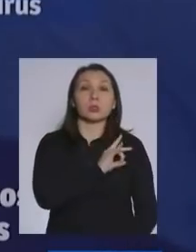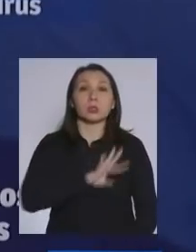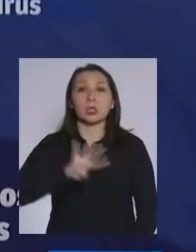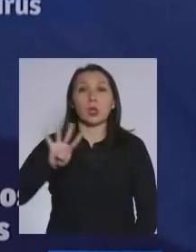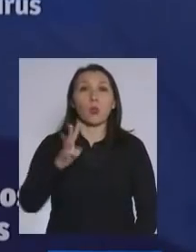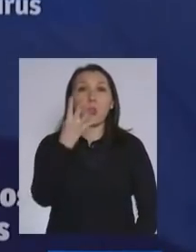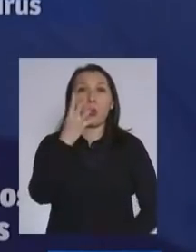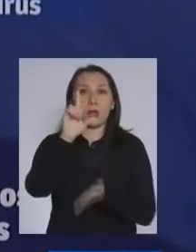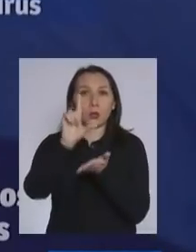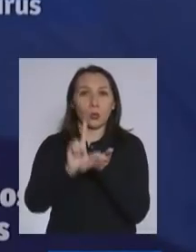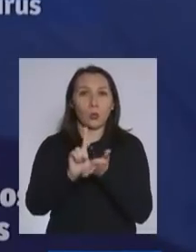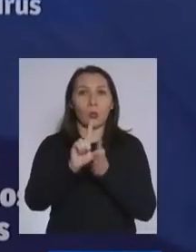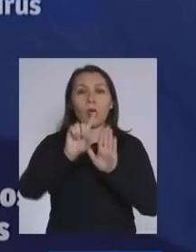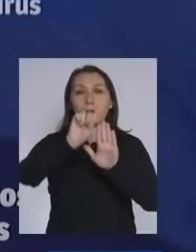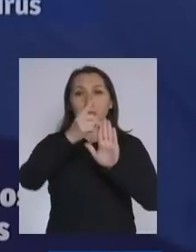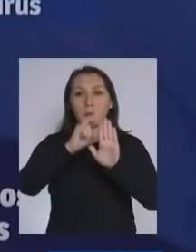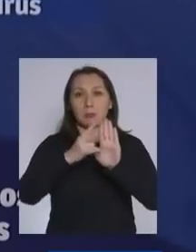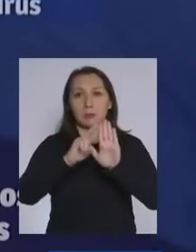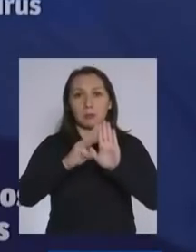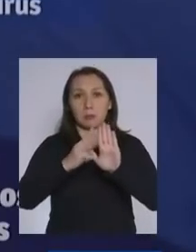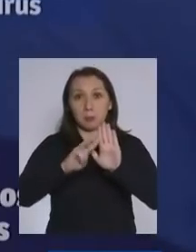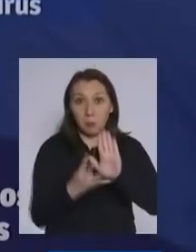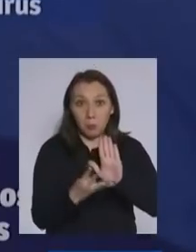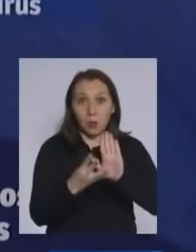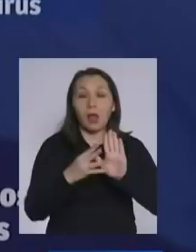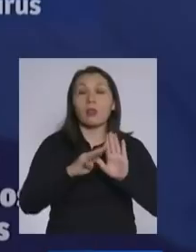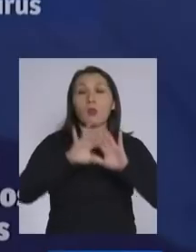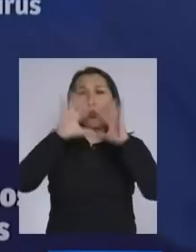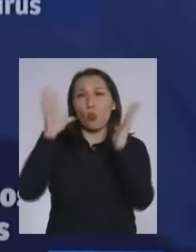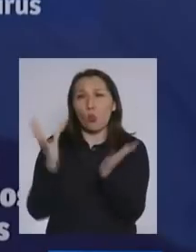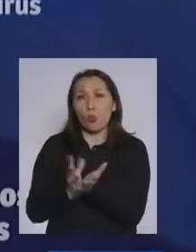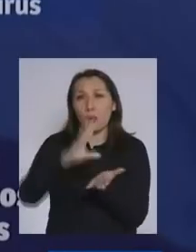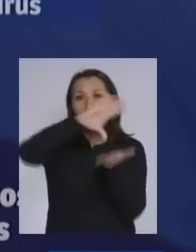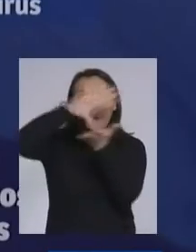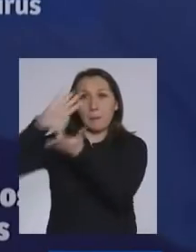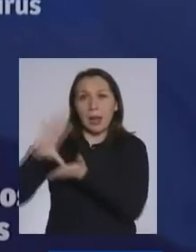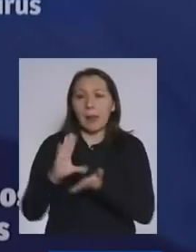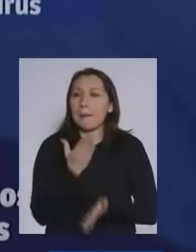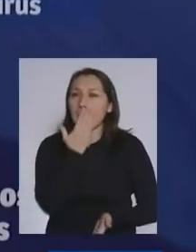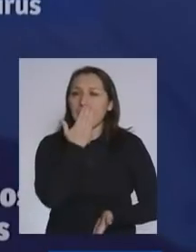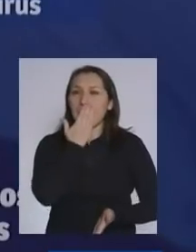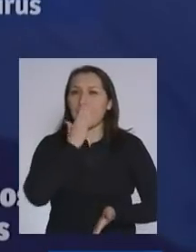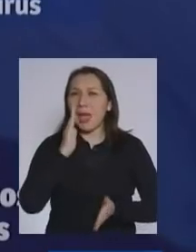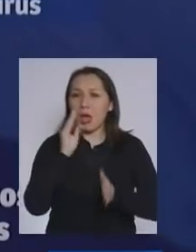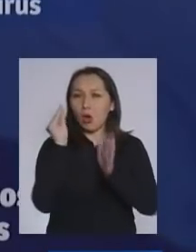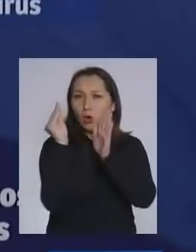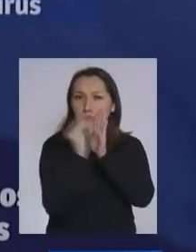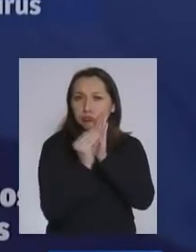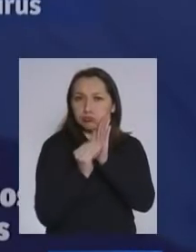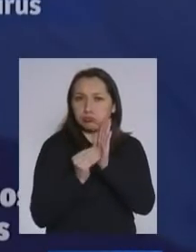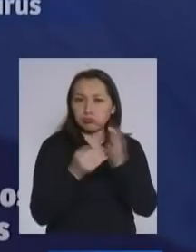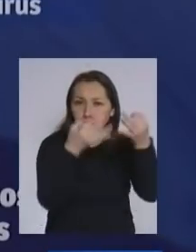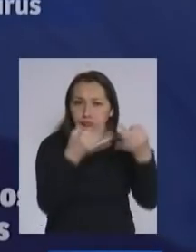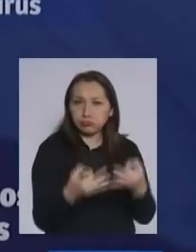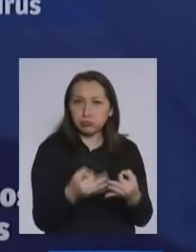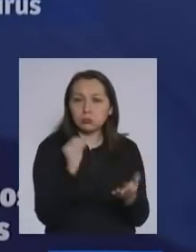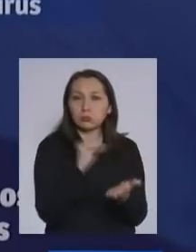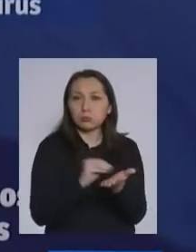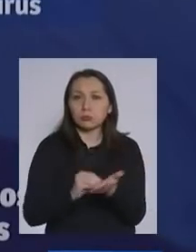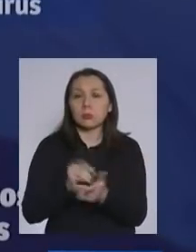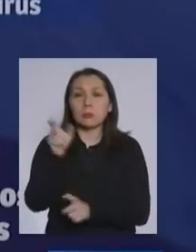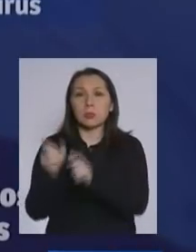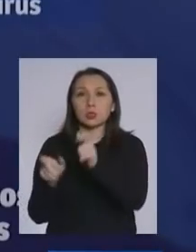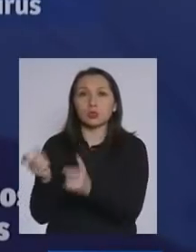cuarto lugar de los países a nivel mundial con mejores registros respecto a los